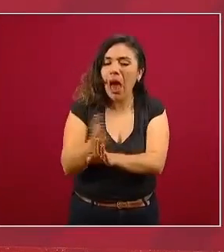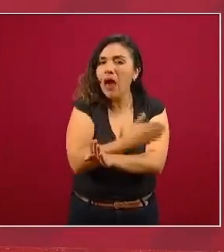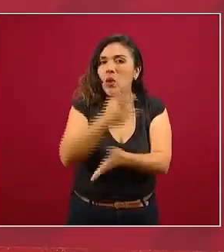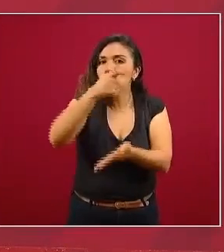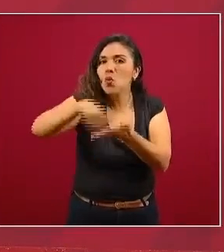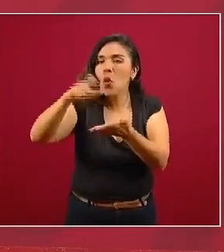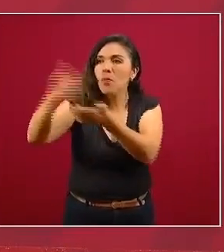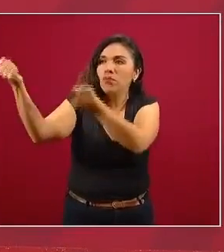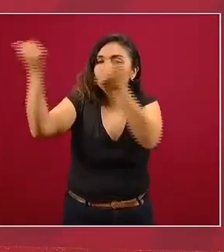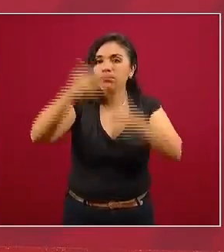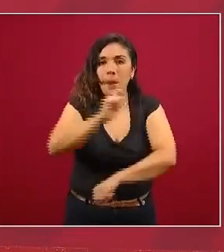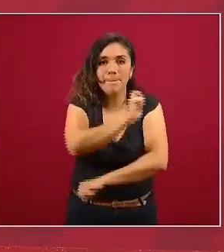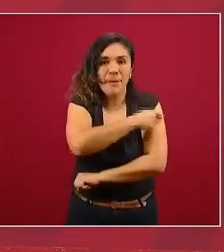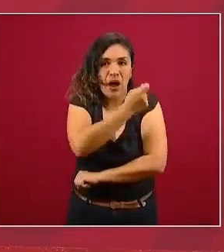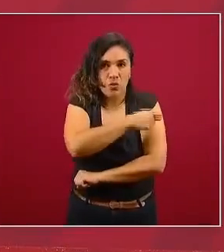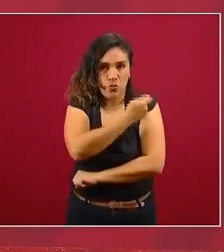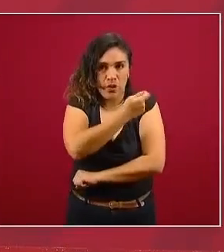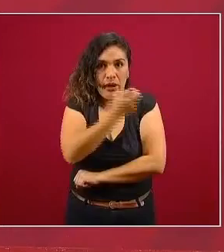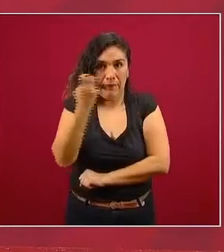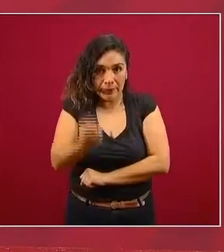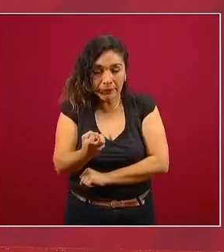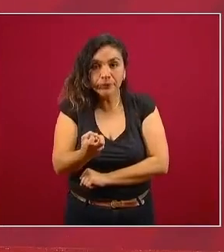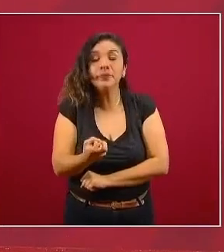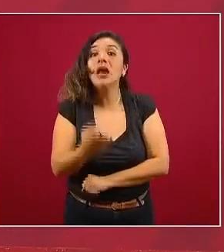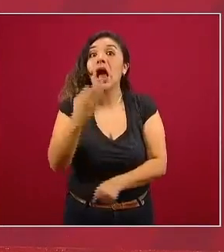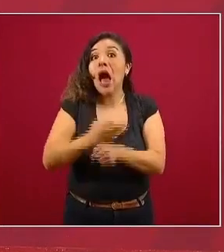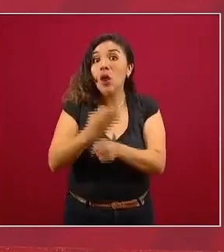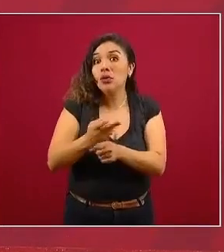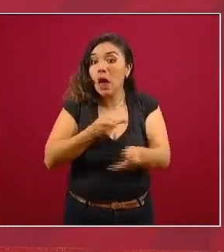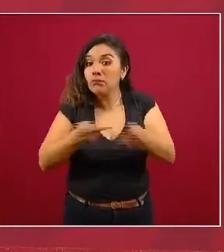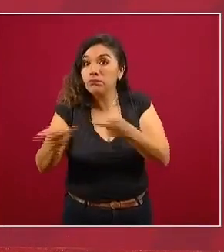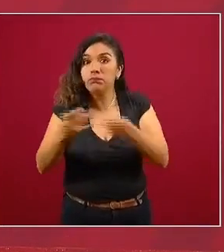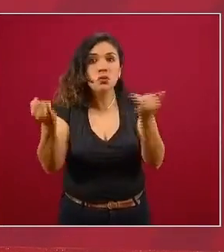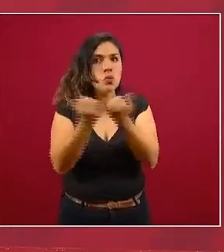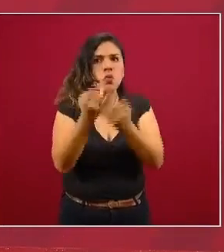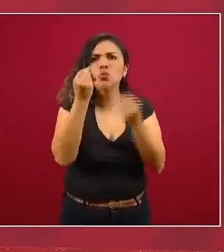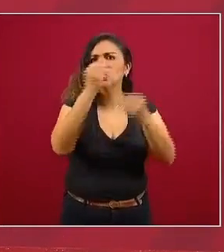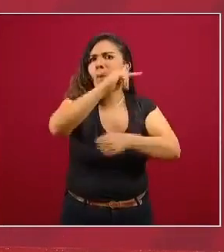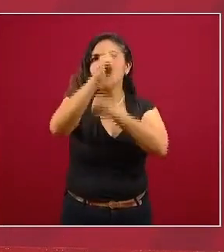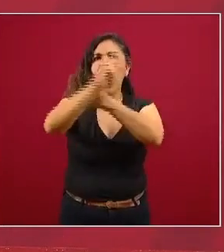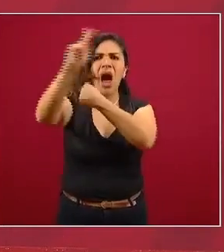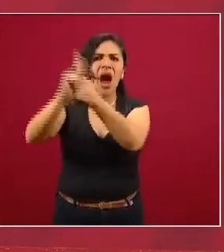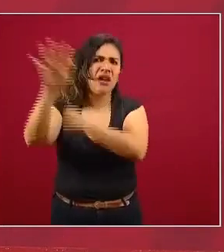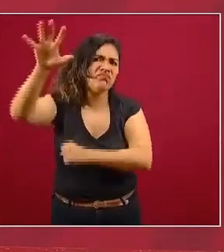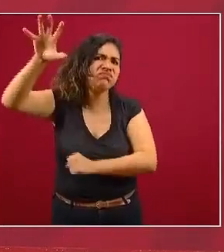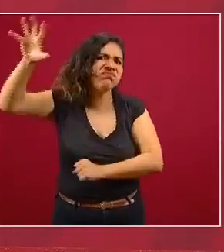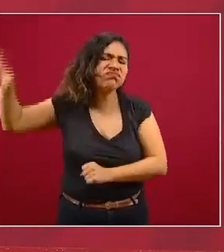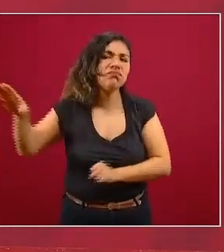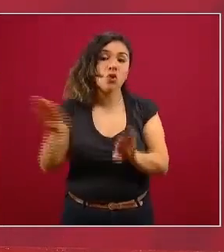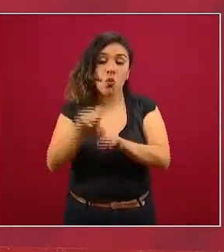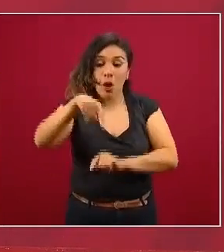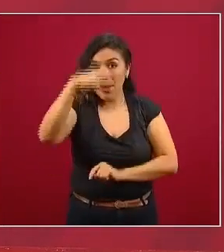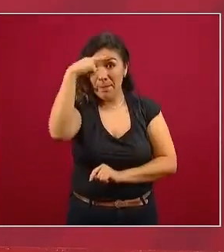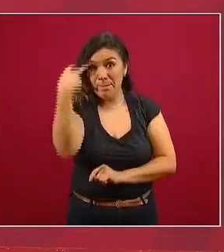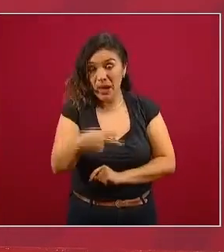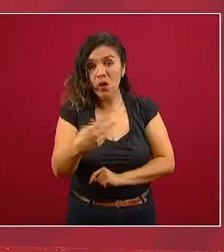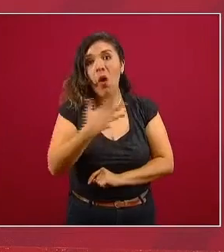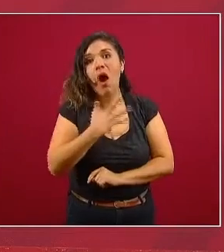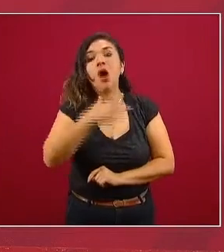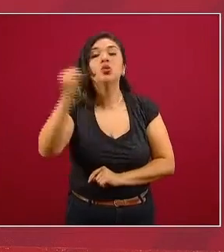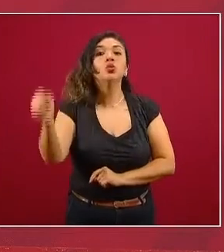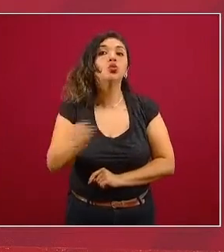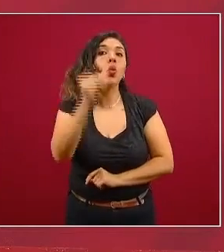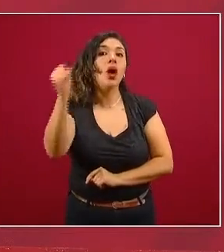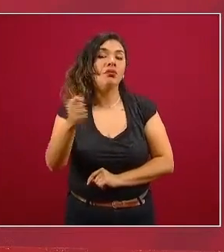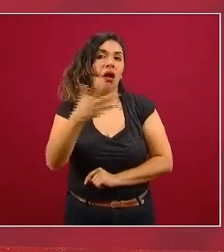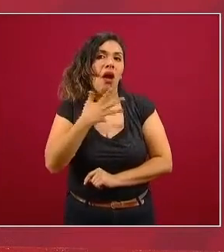las vacunas contra el COVID. Esto es lo que están haciendo muchos países del mundo. En el caso mexicano tenemos la